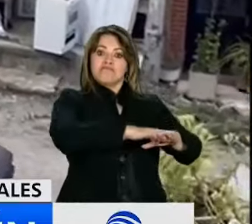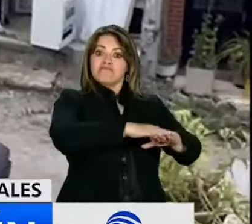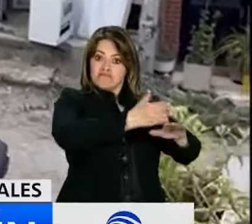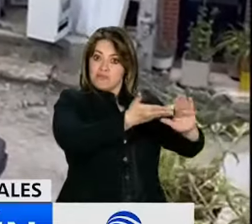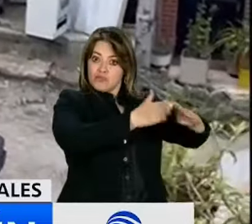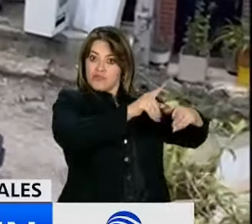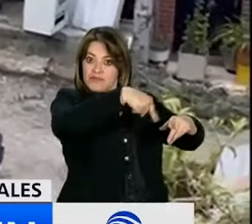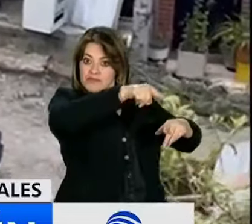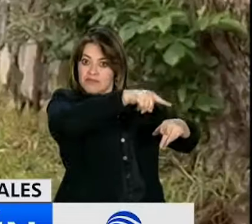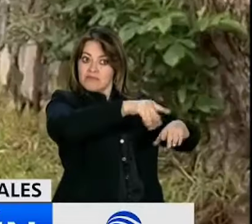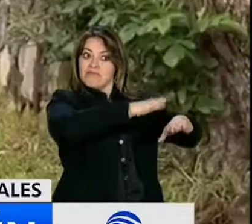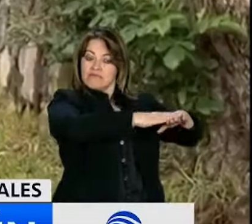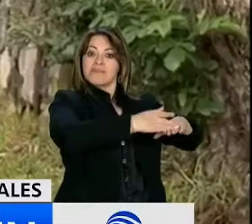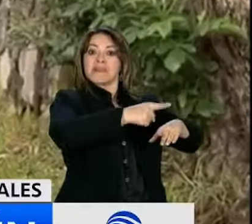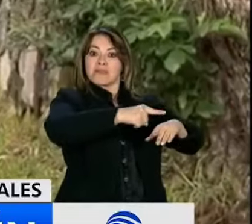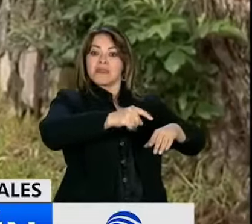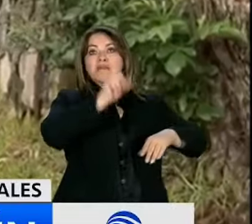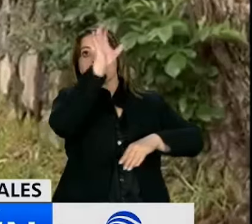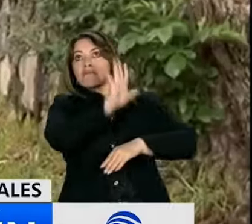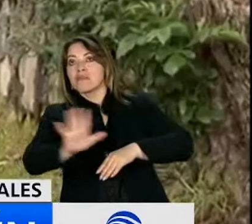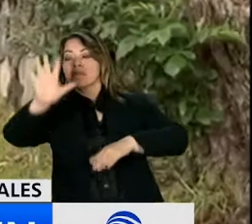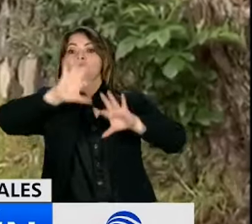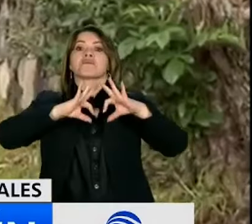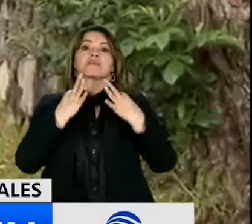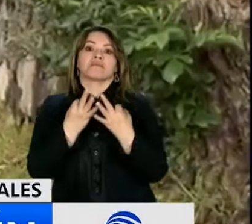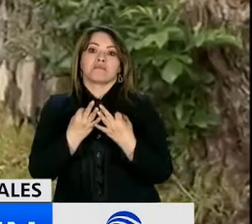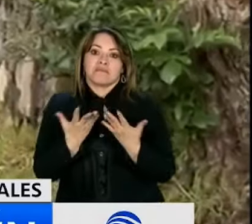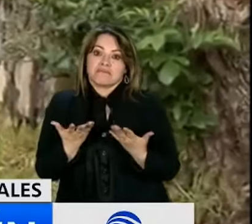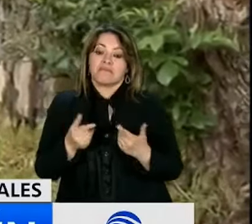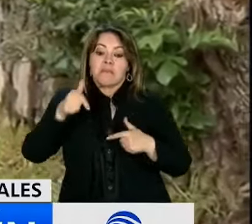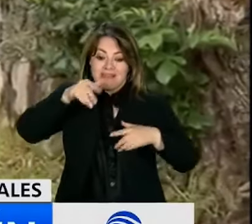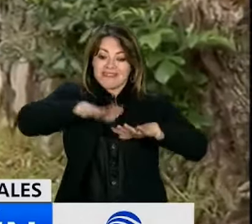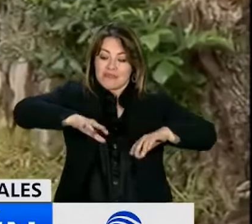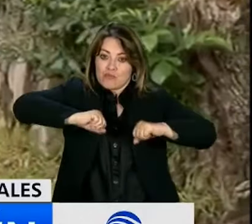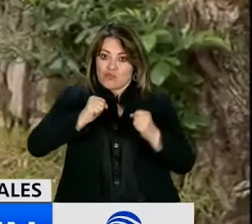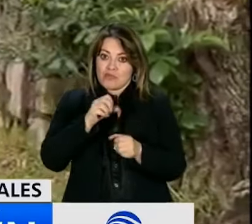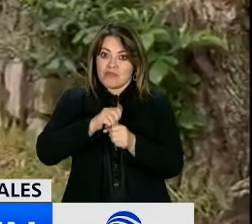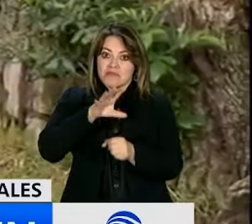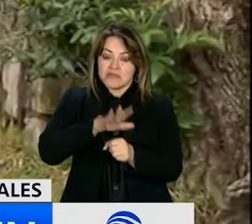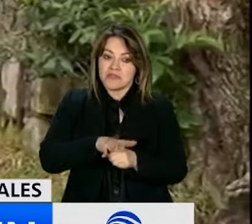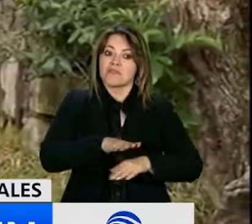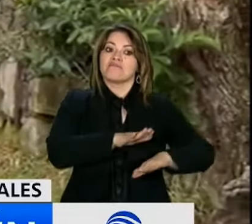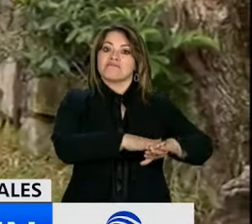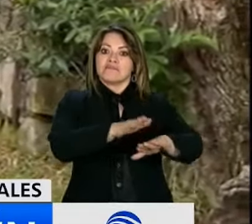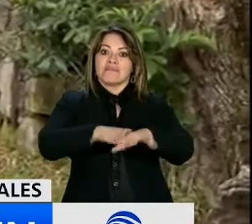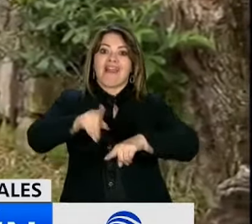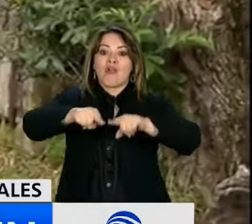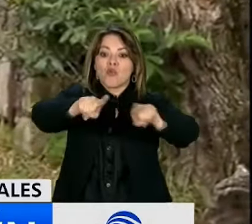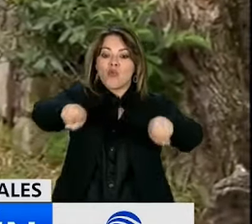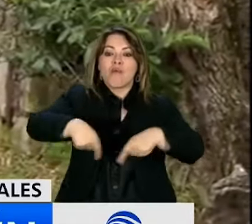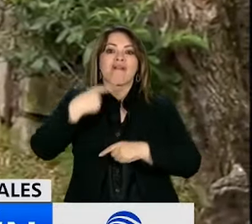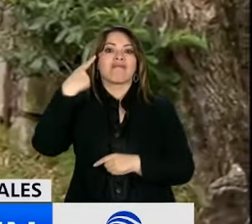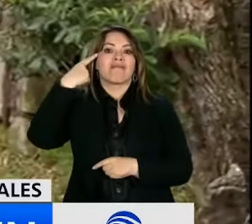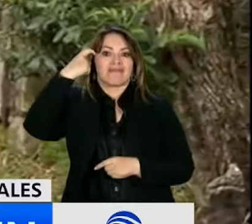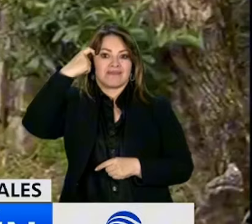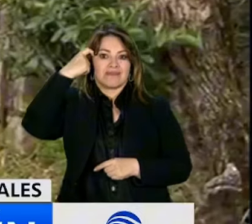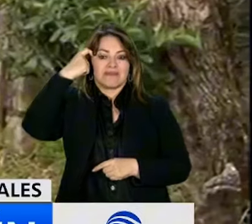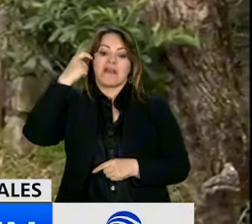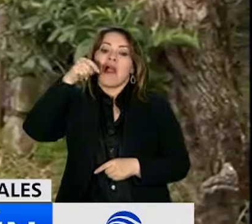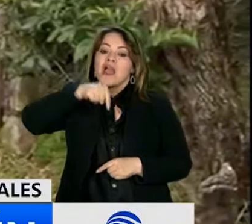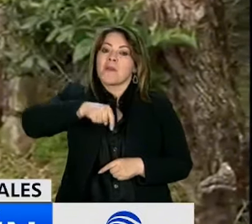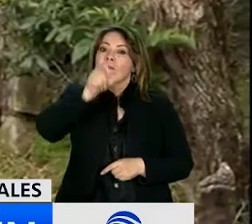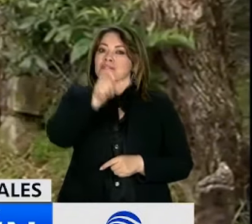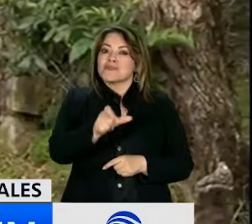que está afectada hoy, es para todas las familias que tiene el distrito capital identificadas en zonas de ladera que pueden